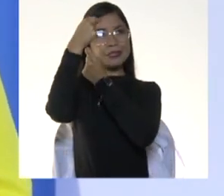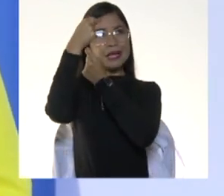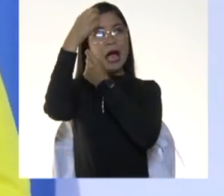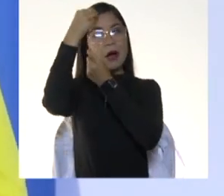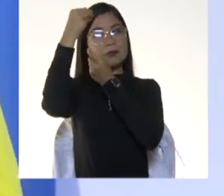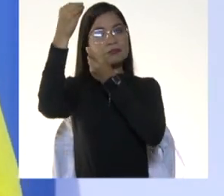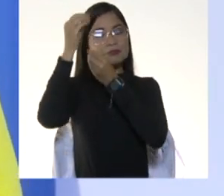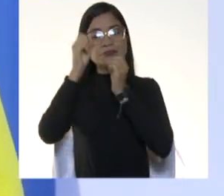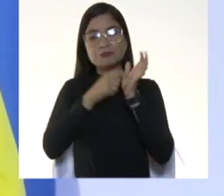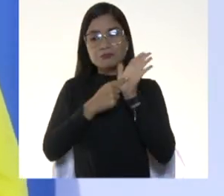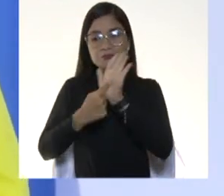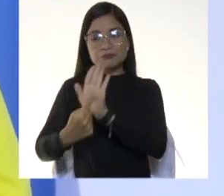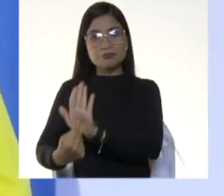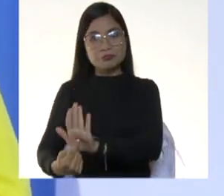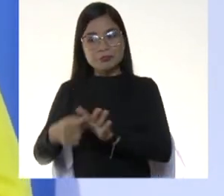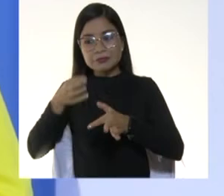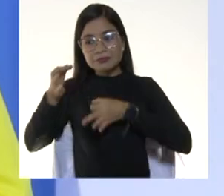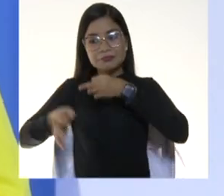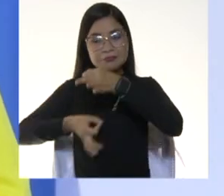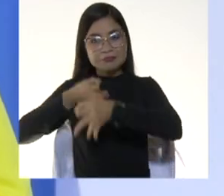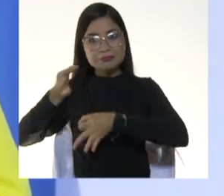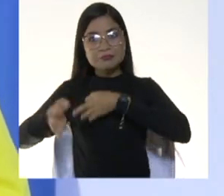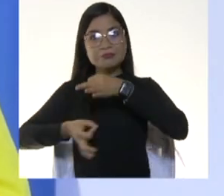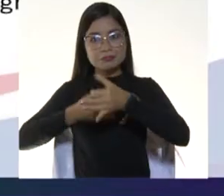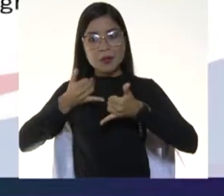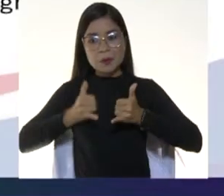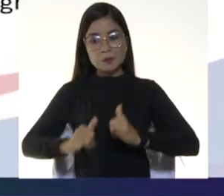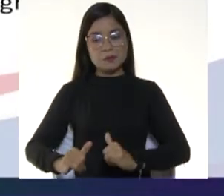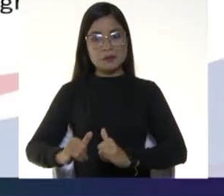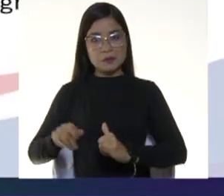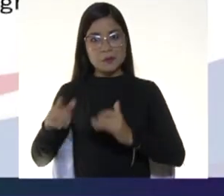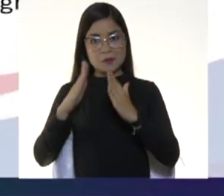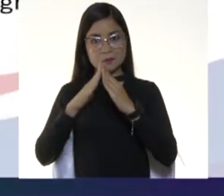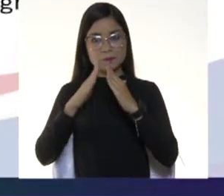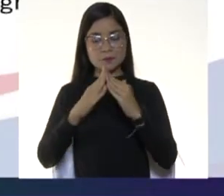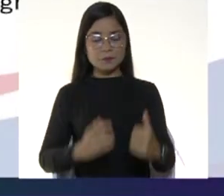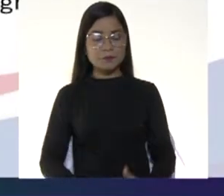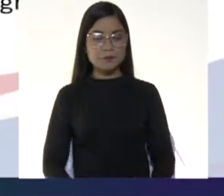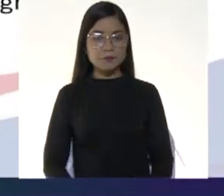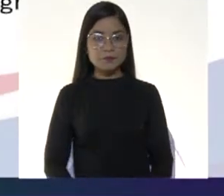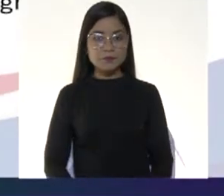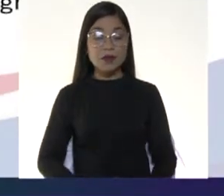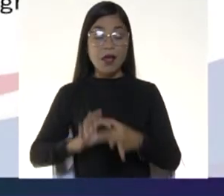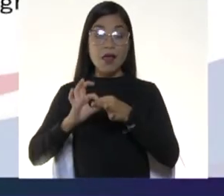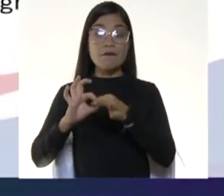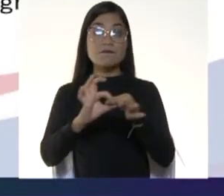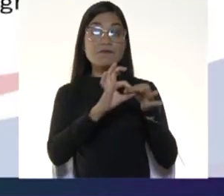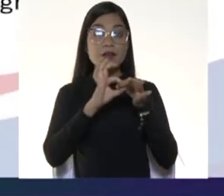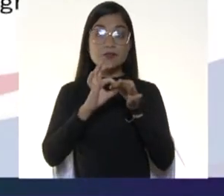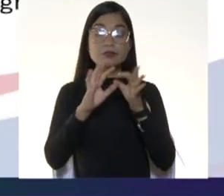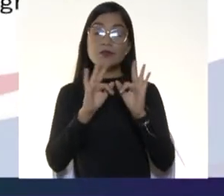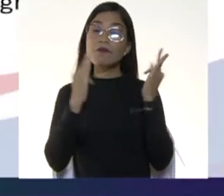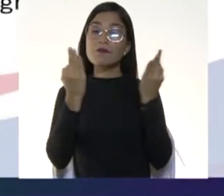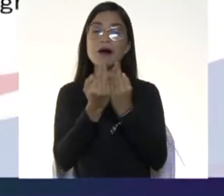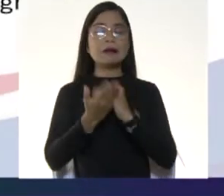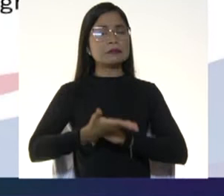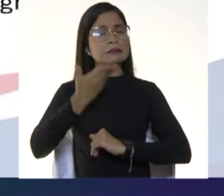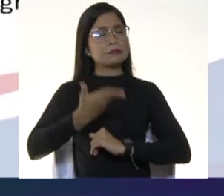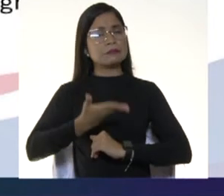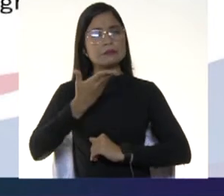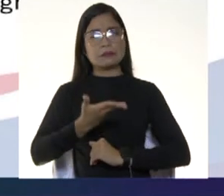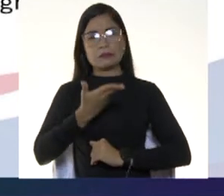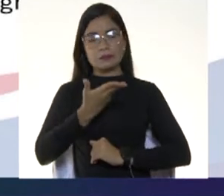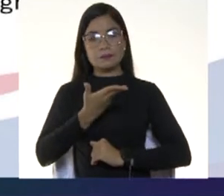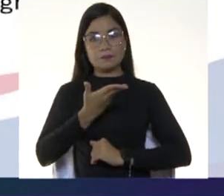poderlo transmitir y disfrutar a cada uno de nuestros hijos o hijas en casa. La vinculación con la familia es de